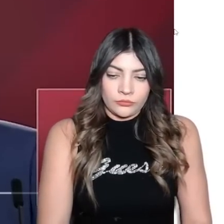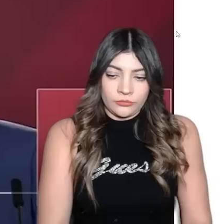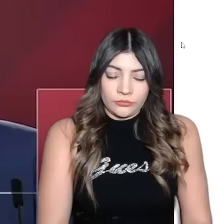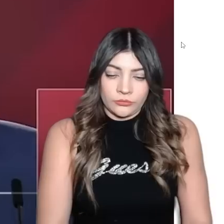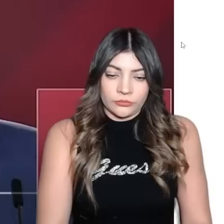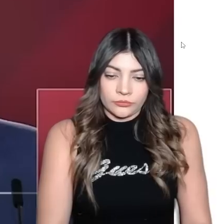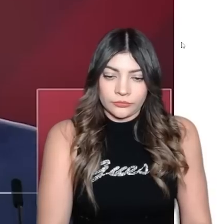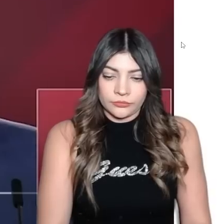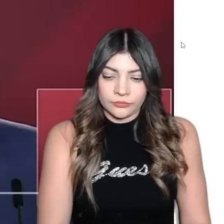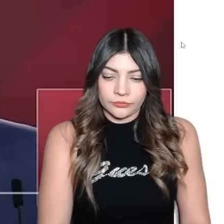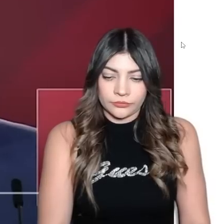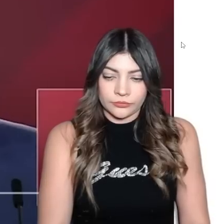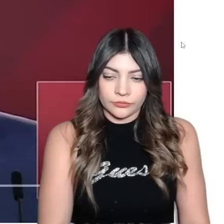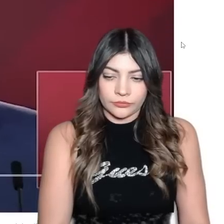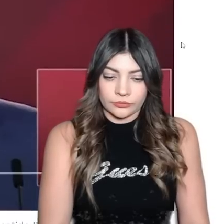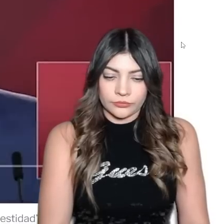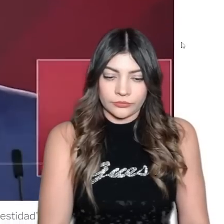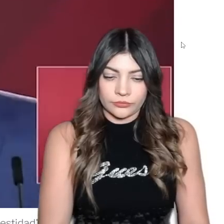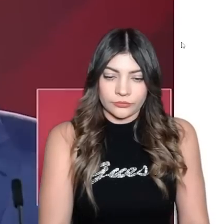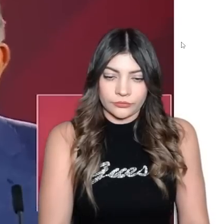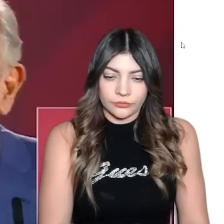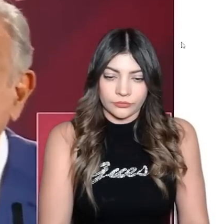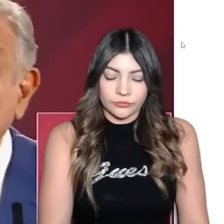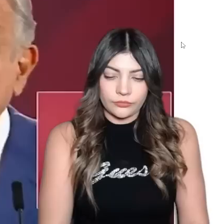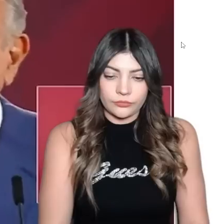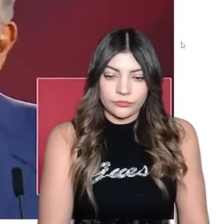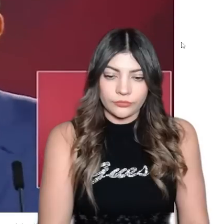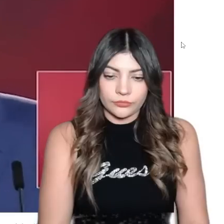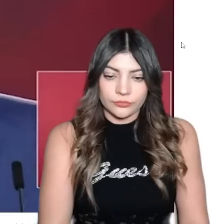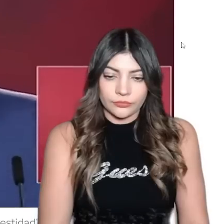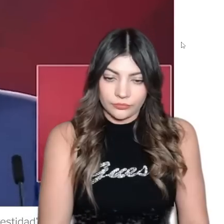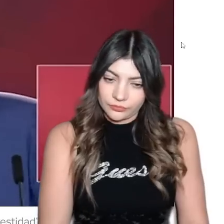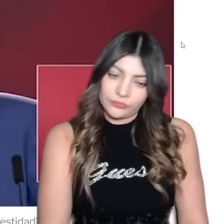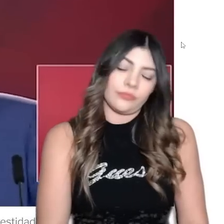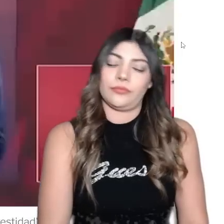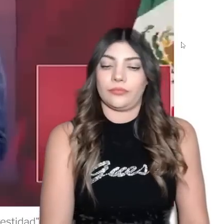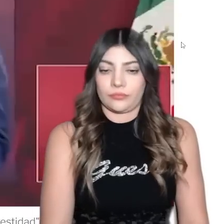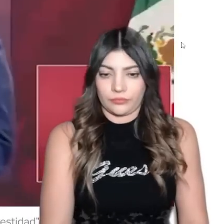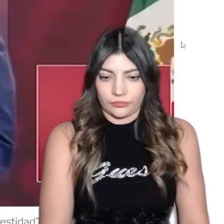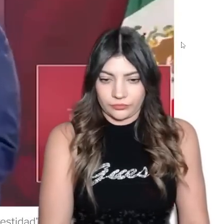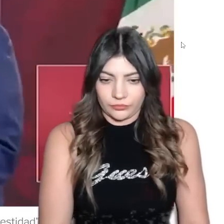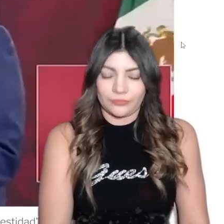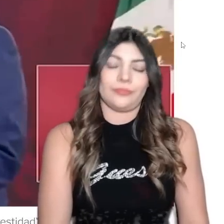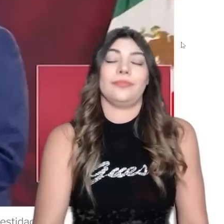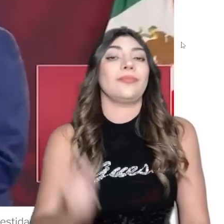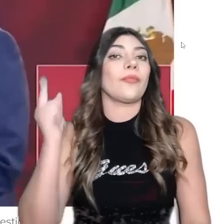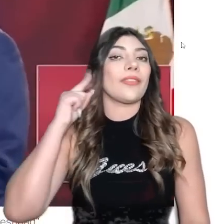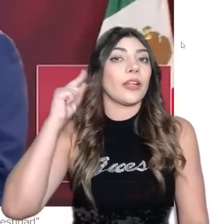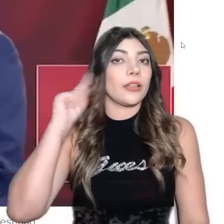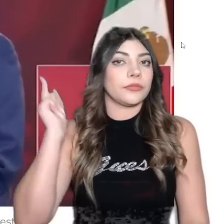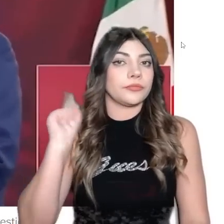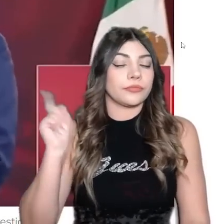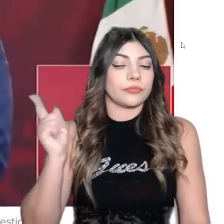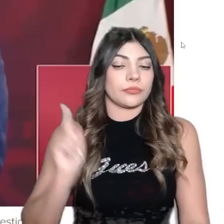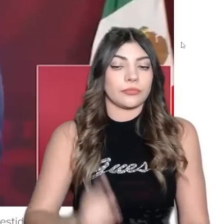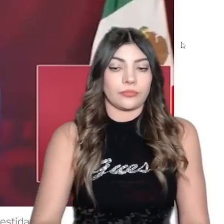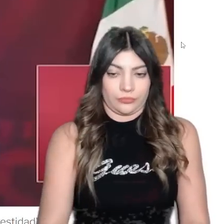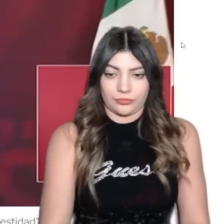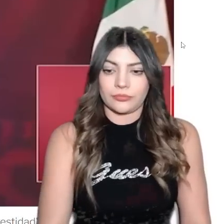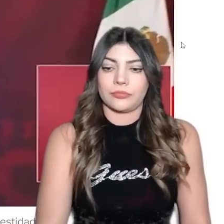estoy viendo si es posible que yo presente una denuncia por daño